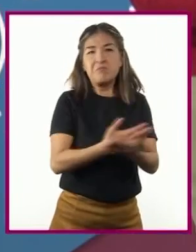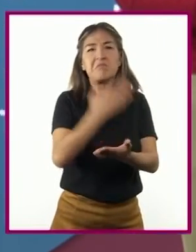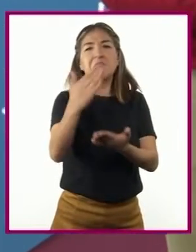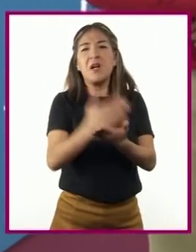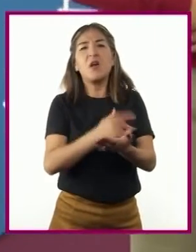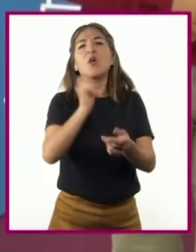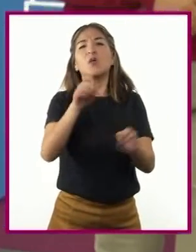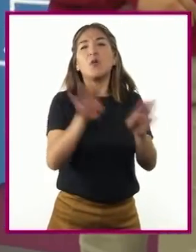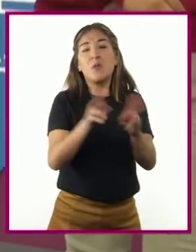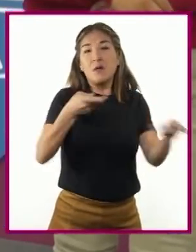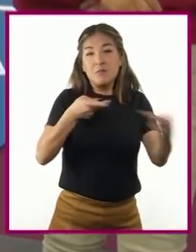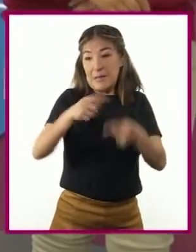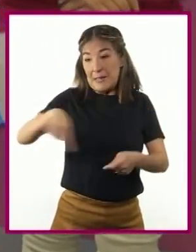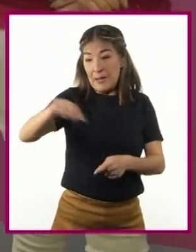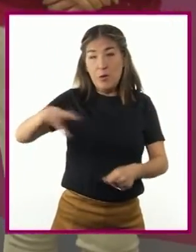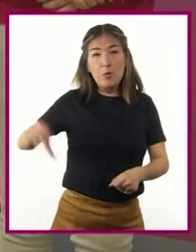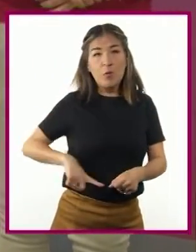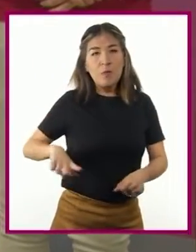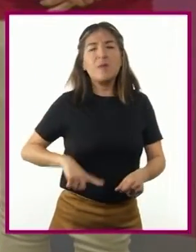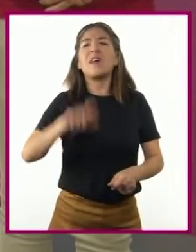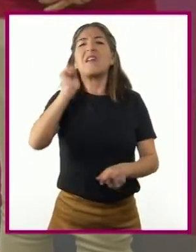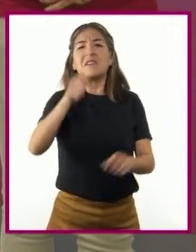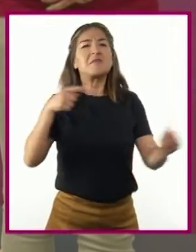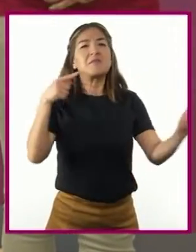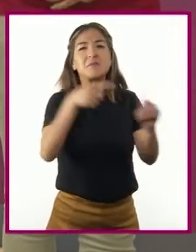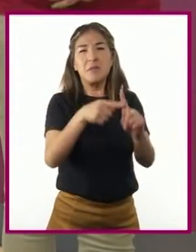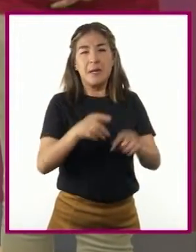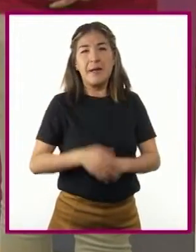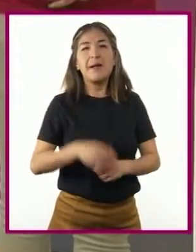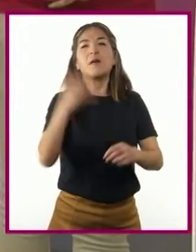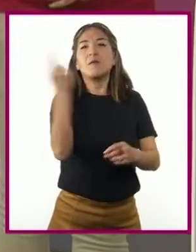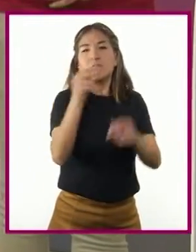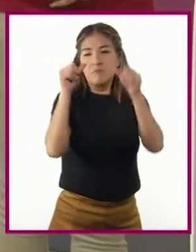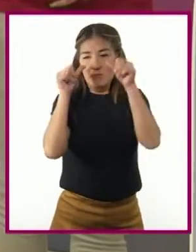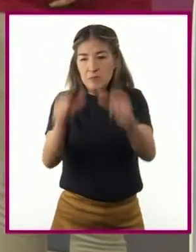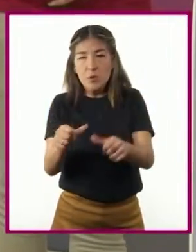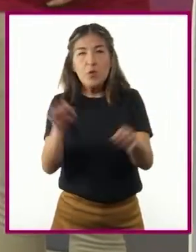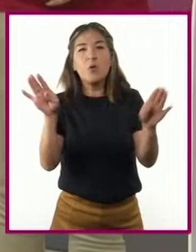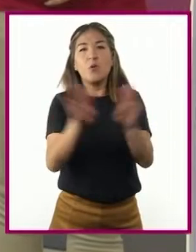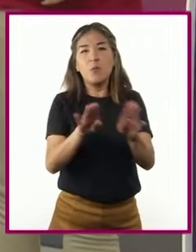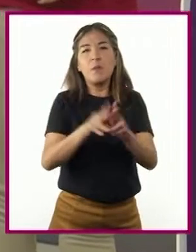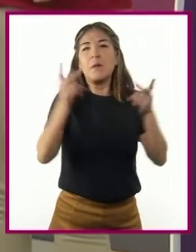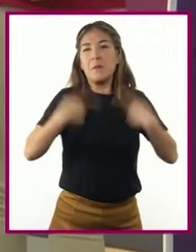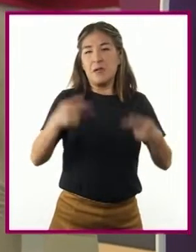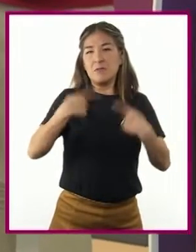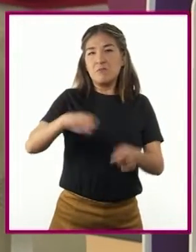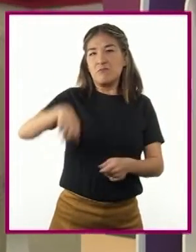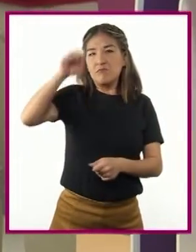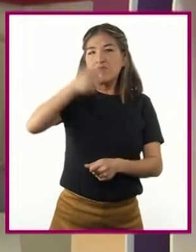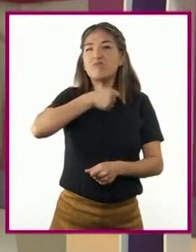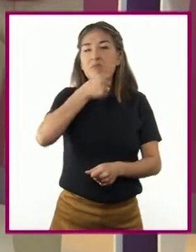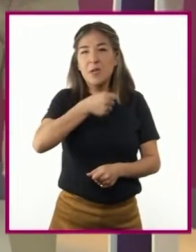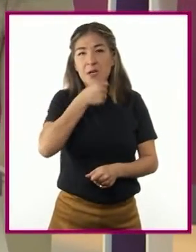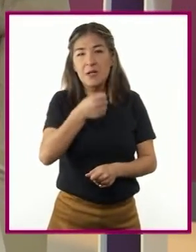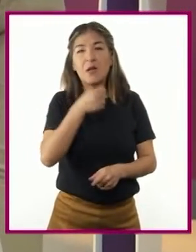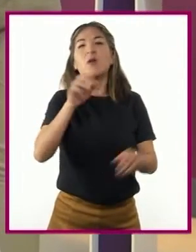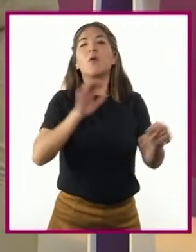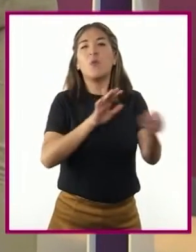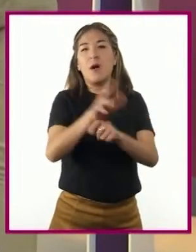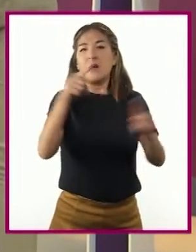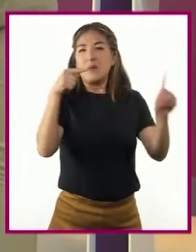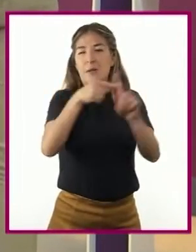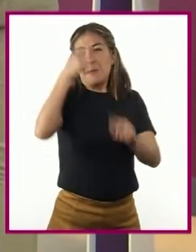los planes de los gobiernos se orientan en atender las necesidades de los adultos mayores y los sistemas